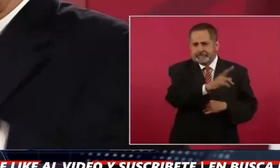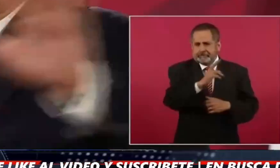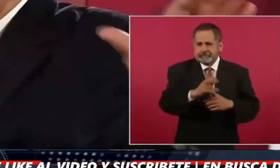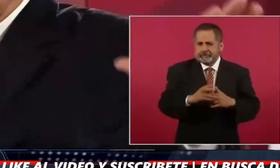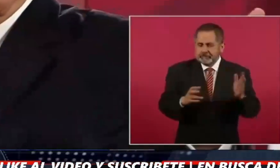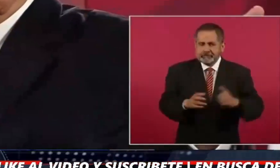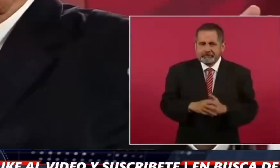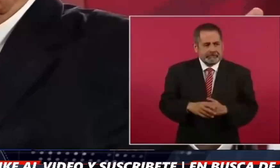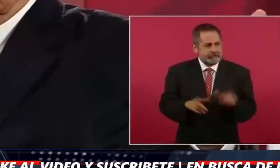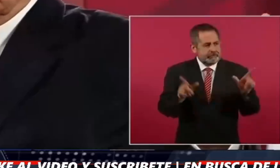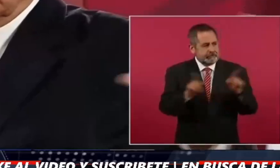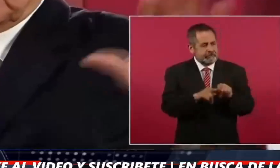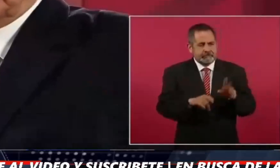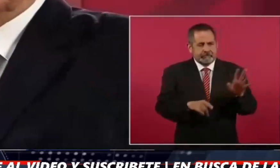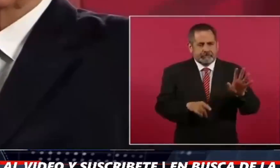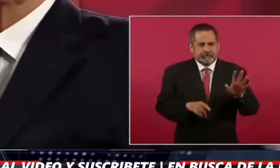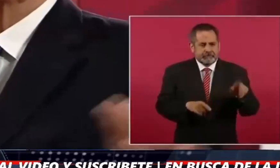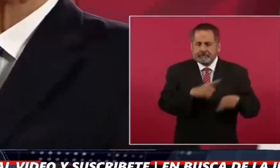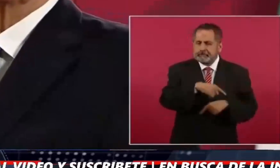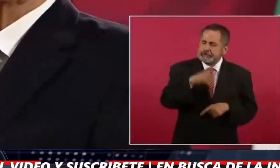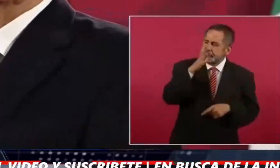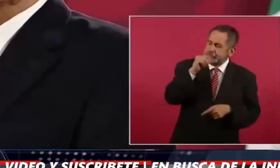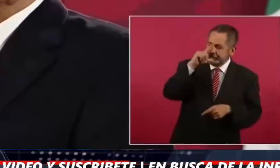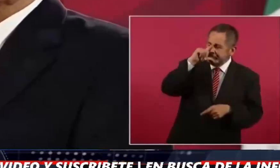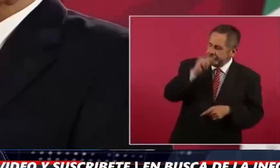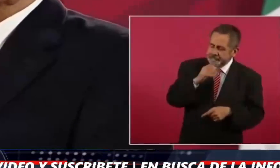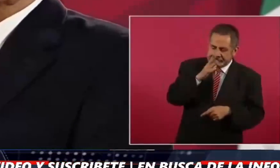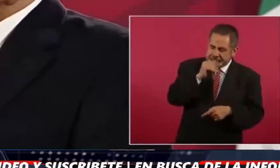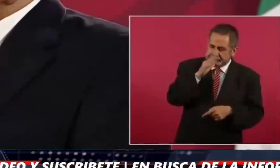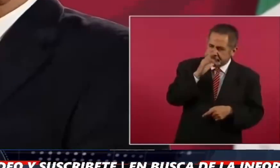y no pudieron.